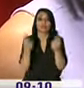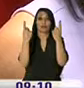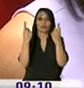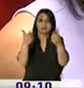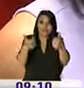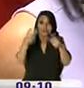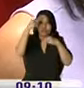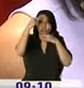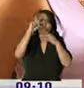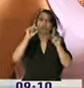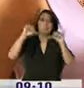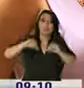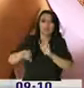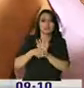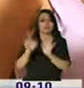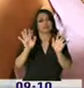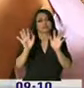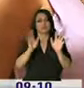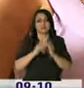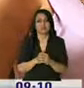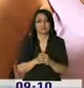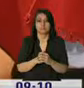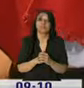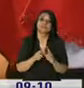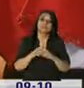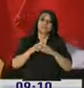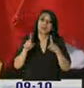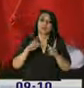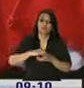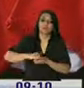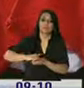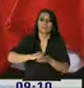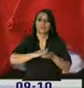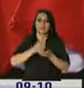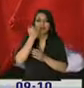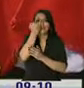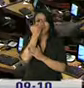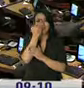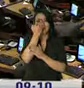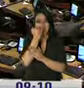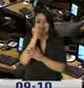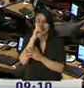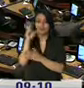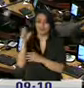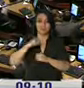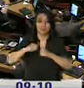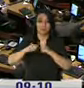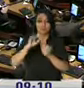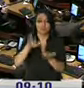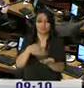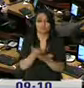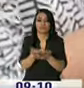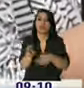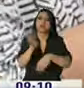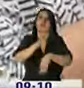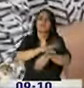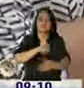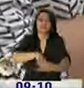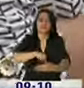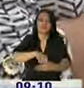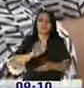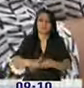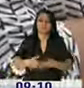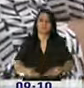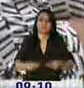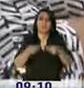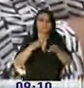malas, negativas. Pero con noticias o no, la CONAIE prevé llevar el próximo 30 de mayo hasta la Asamblea Nacional las firmas que